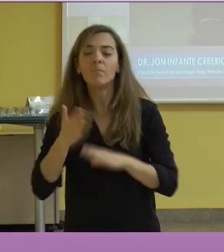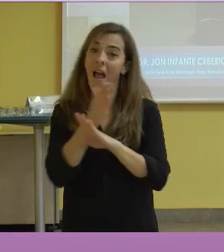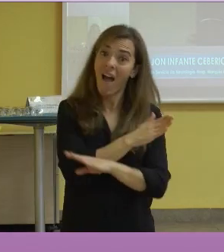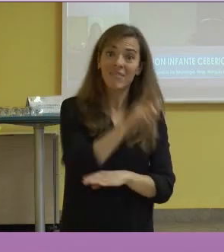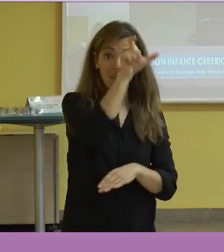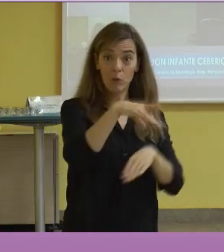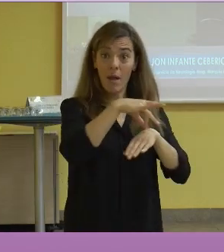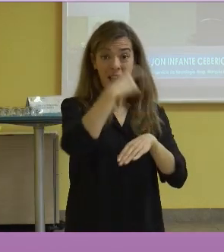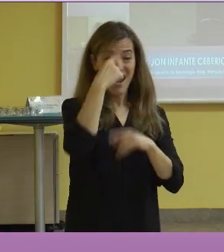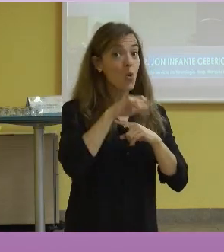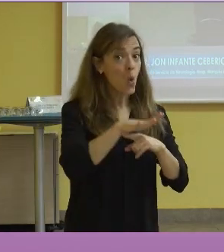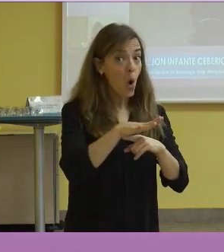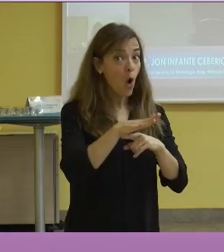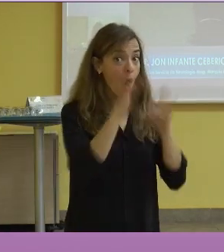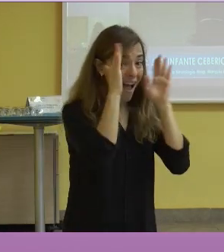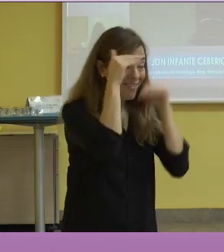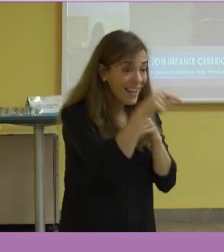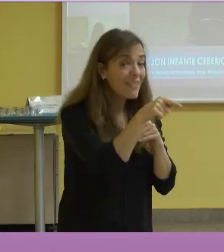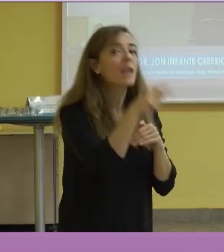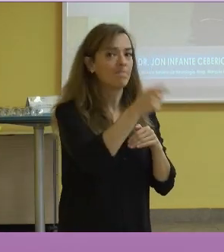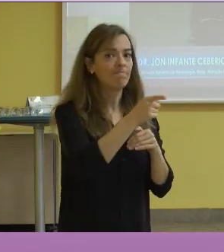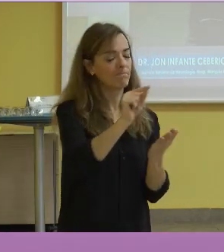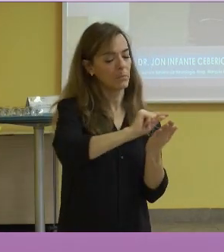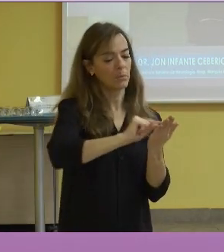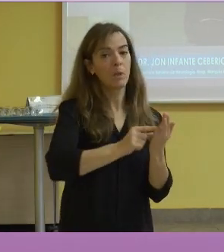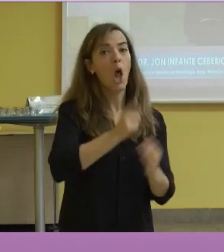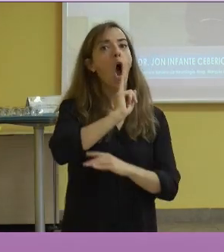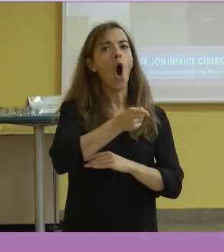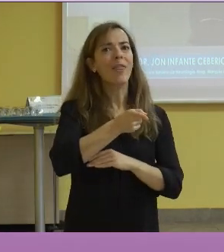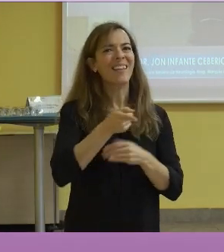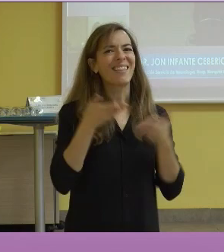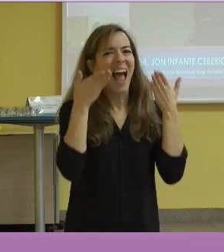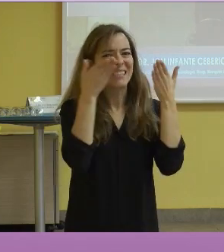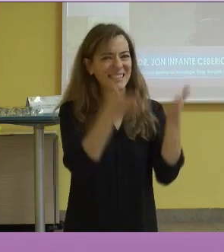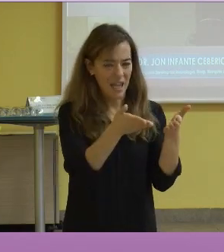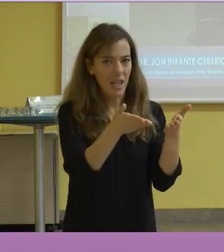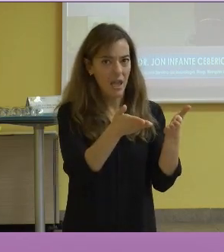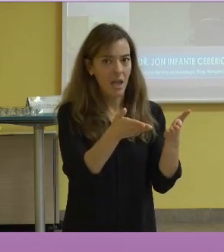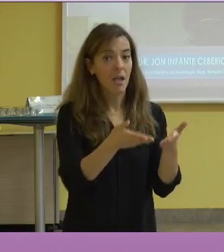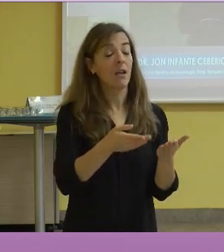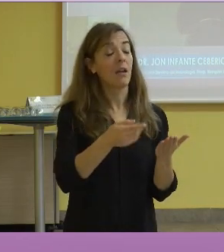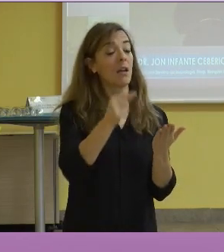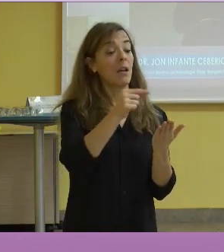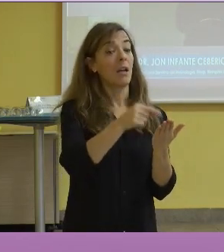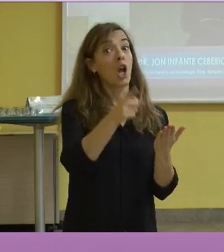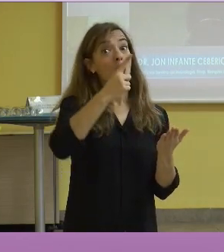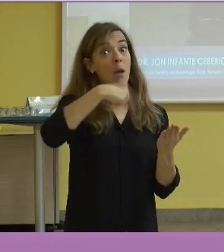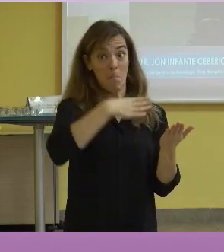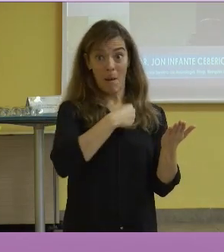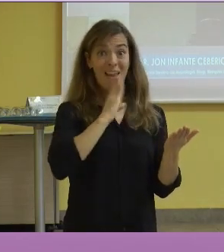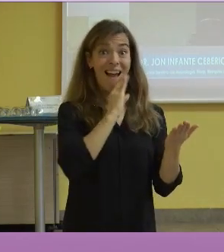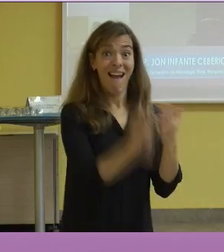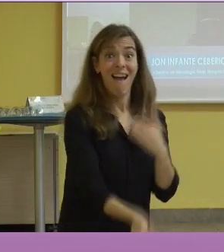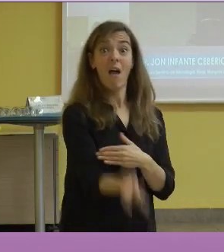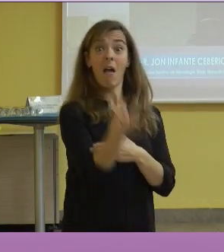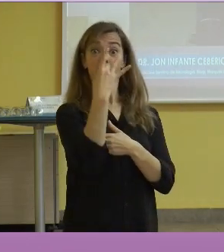neurólogo que la atiende tiene que tramitar una orden de asistencia. Desde el momento que se tramita la orden, nosotros la recibimos, pues ya el tiempo